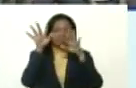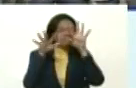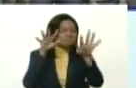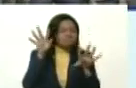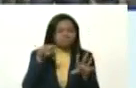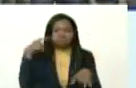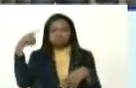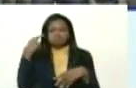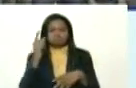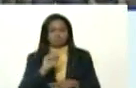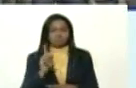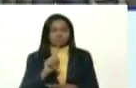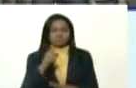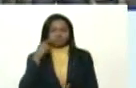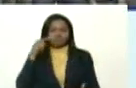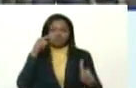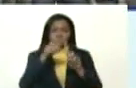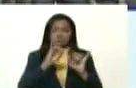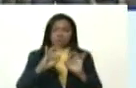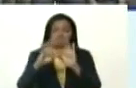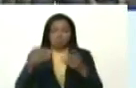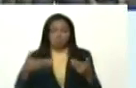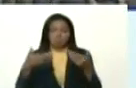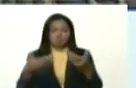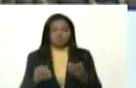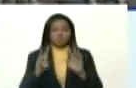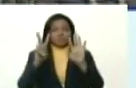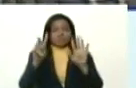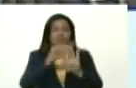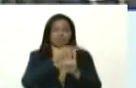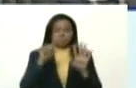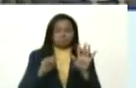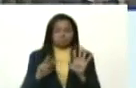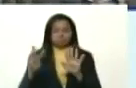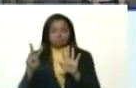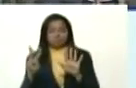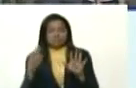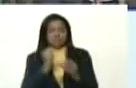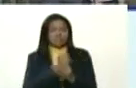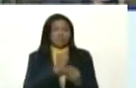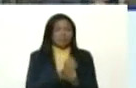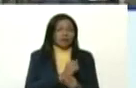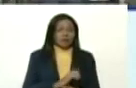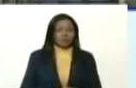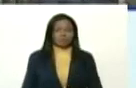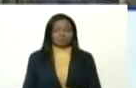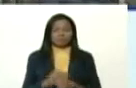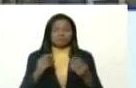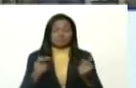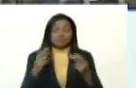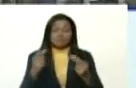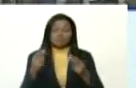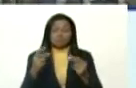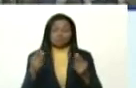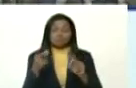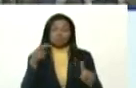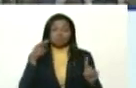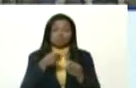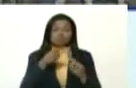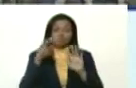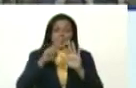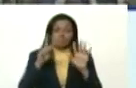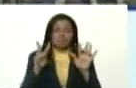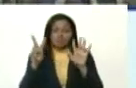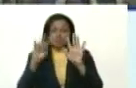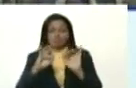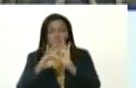loco. Tenemos una orientación que usted nos dio. Son 7 líneas de trabajo, 7 líneas de acción. Es el reto 7 líneas, y